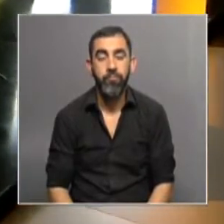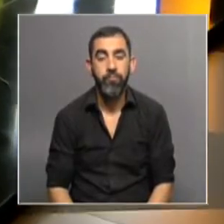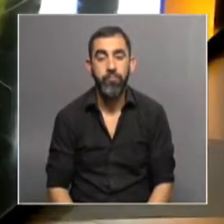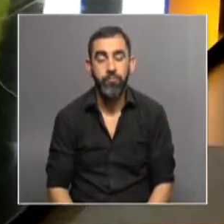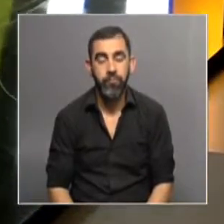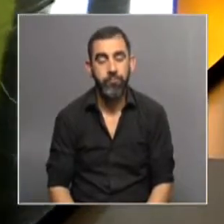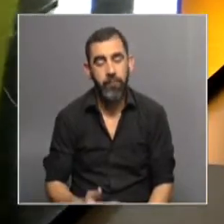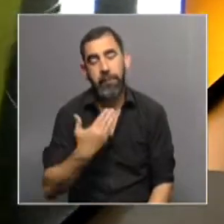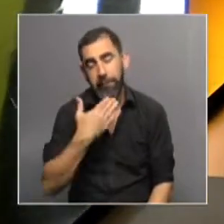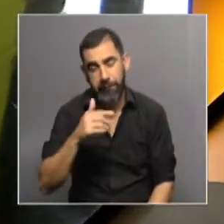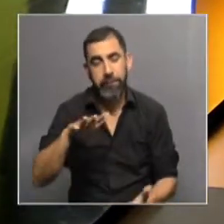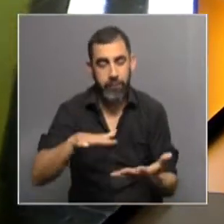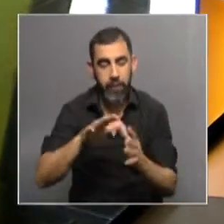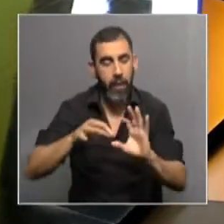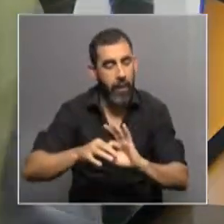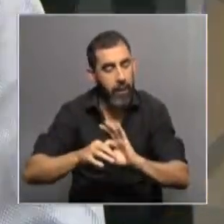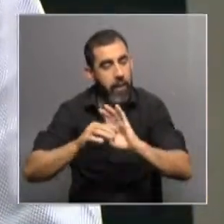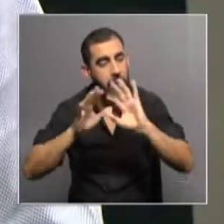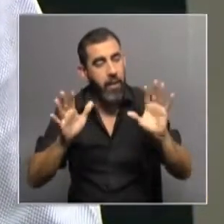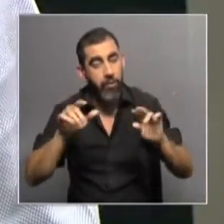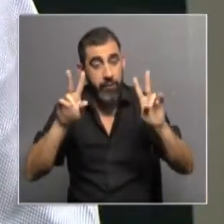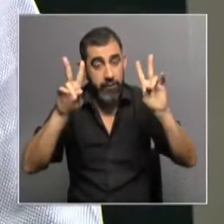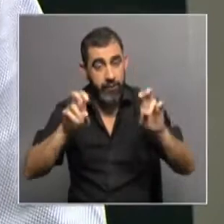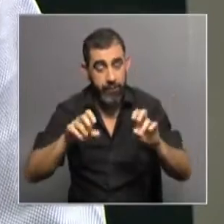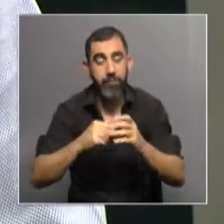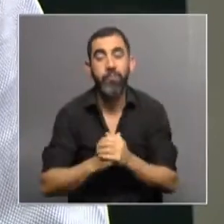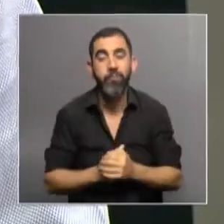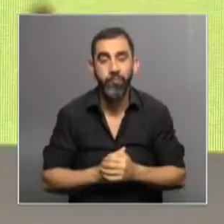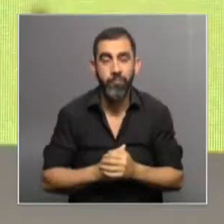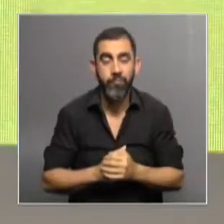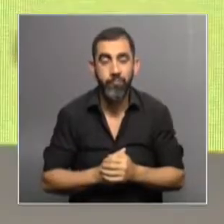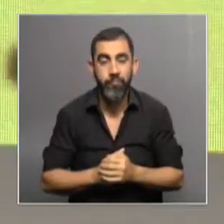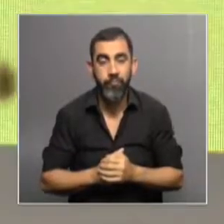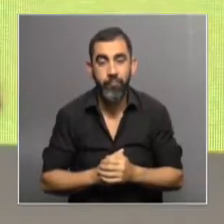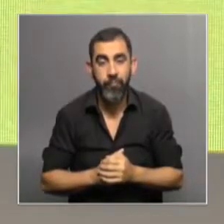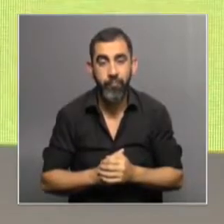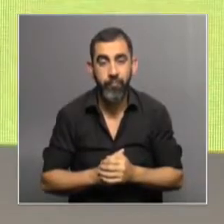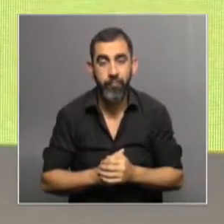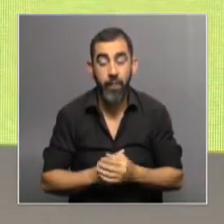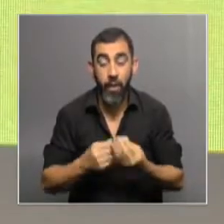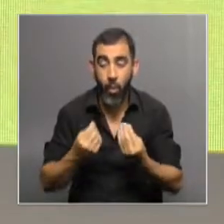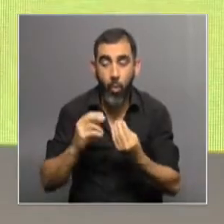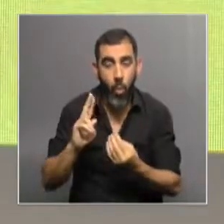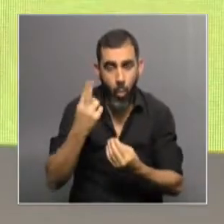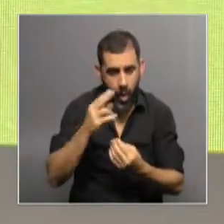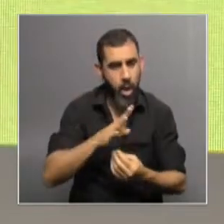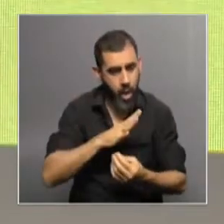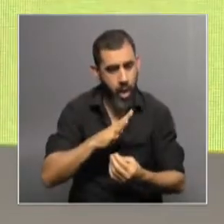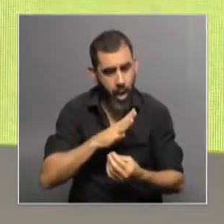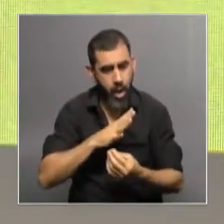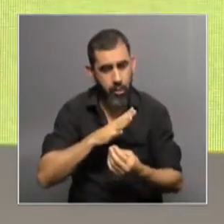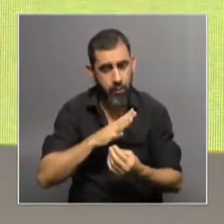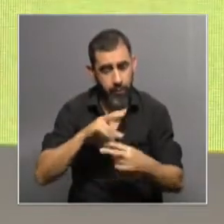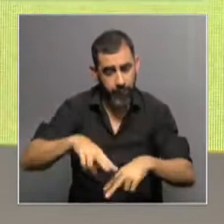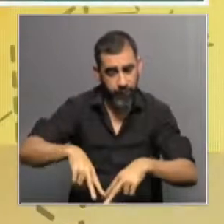Bastante comprensible, creo que queda claro el tema a partir de esta introducción de Hugo Naya. Exacto, y ahí vemos cómo en Uruguay existe una comunidad